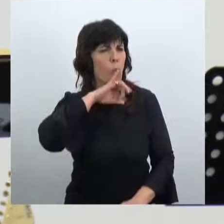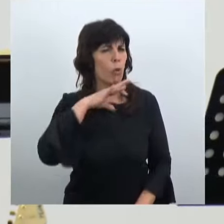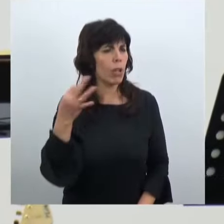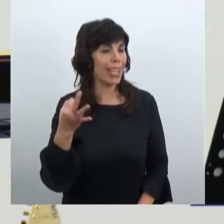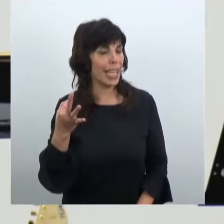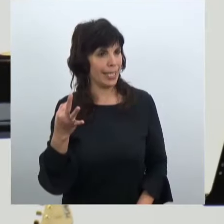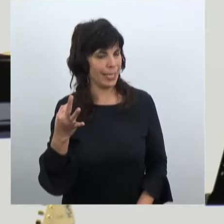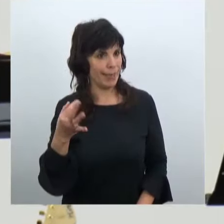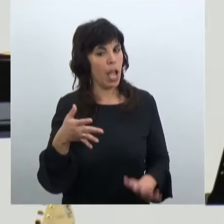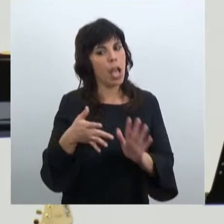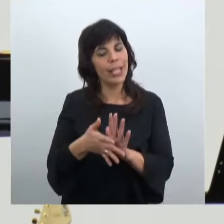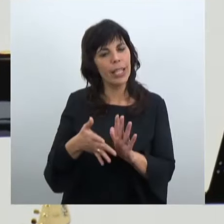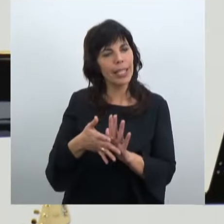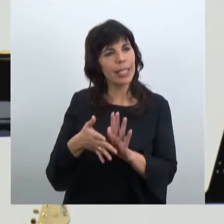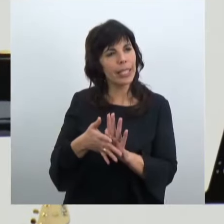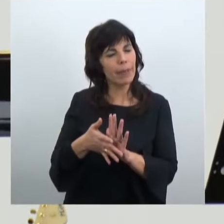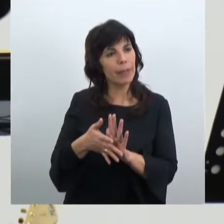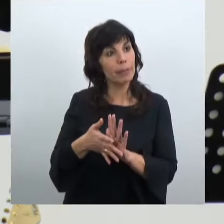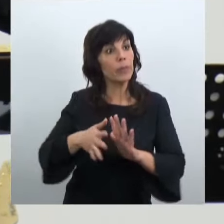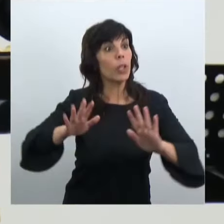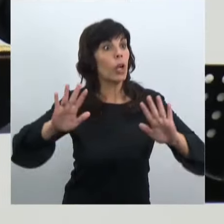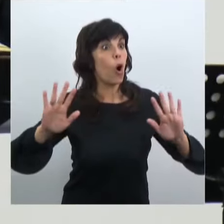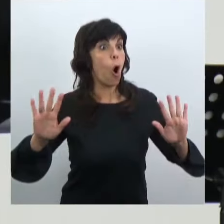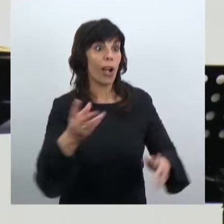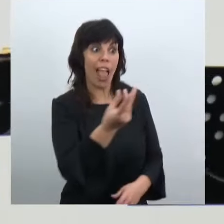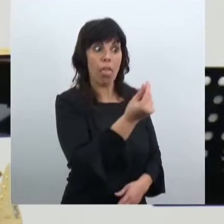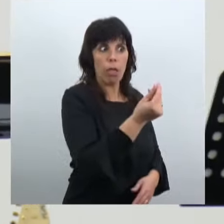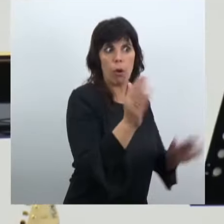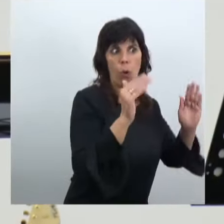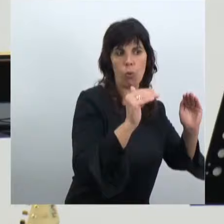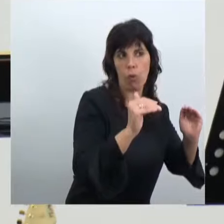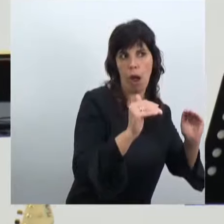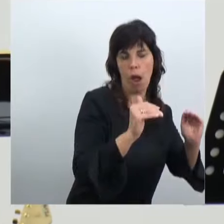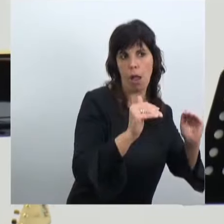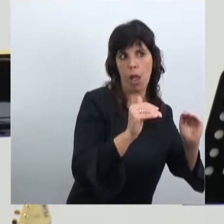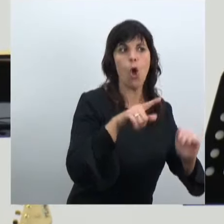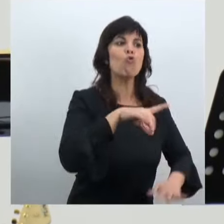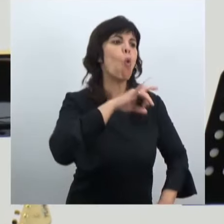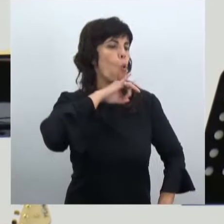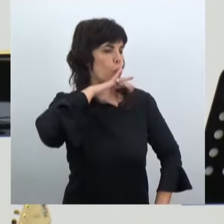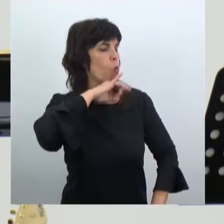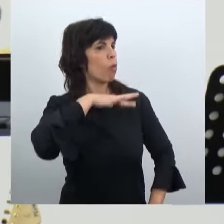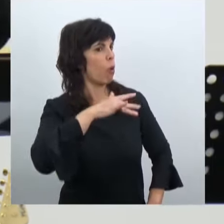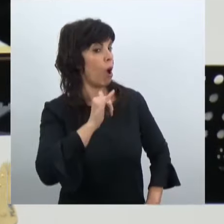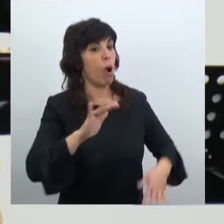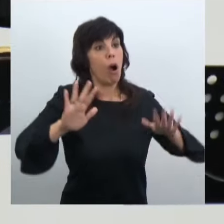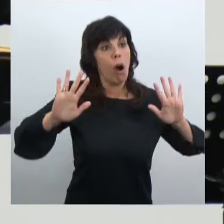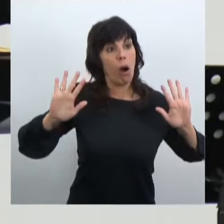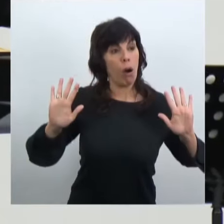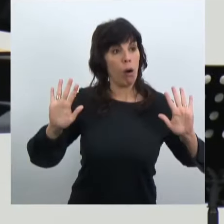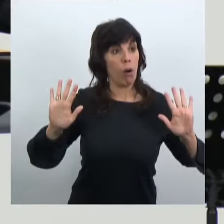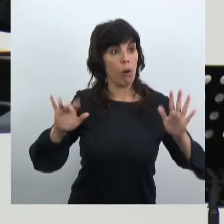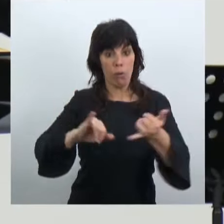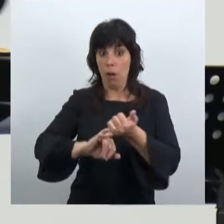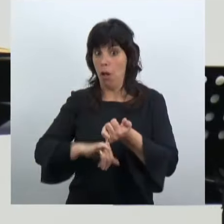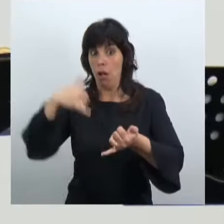Gozo significa que aunque no tengas dinero, tienes gozo. Aunque no tengas el